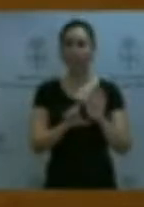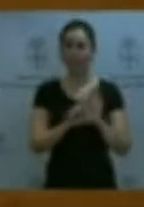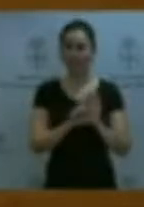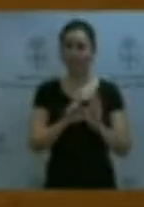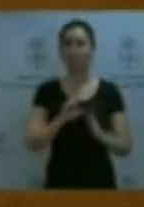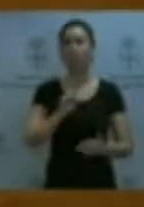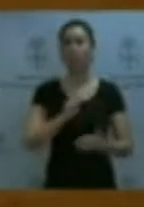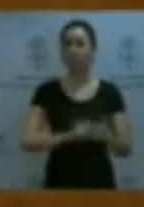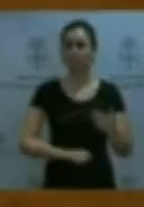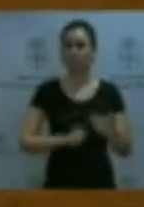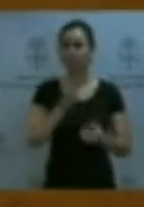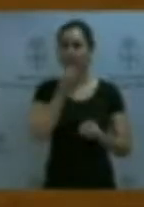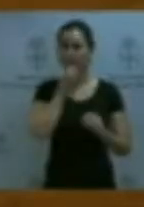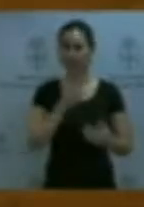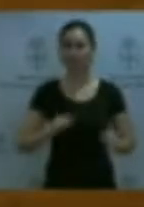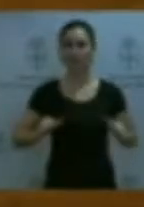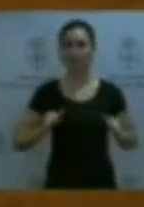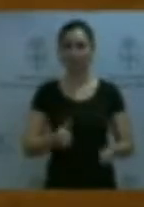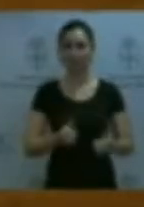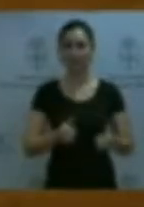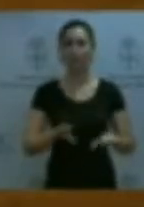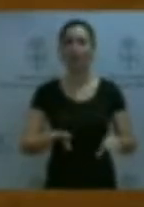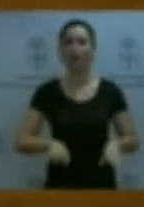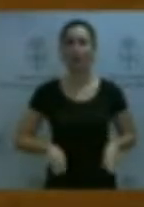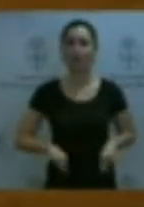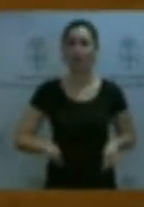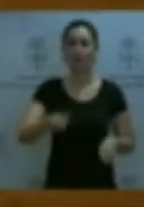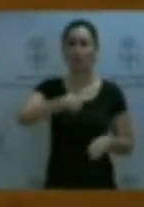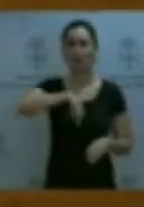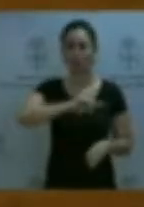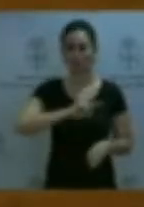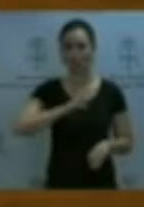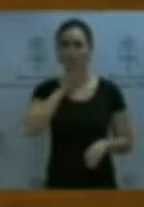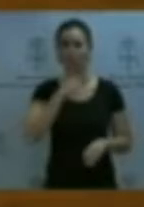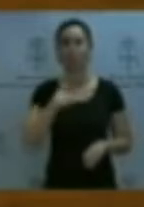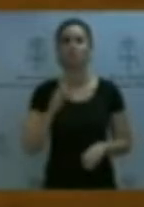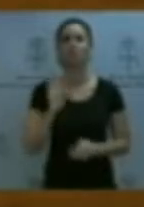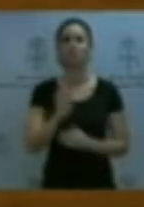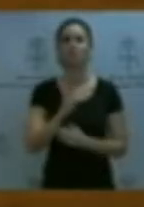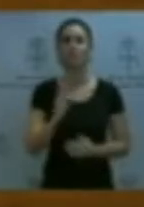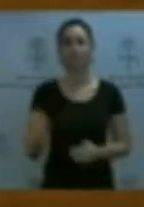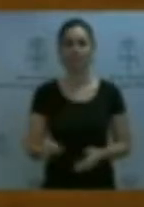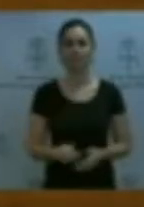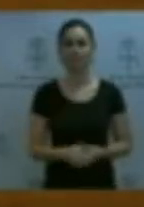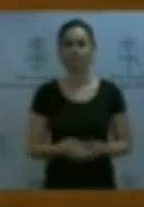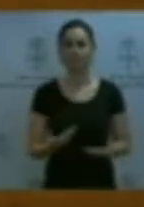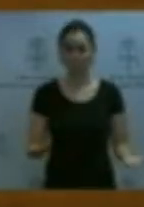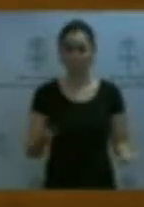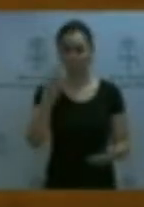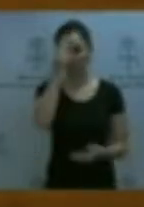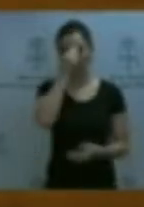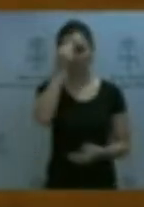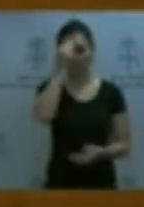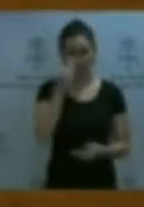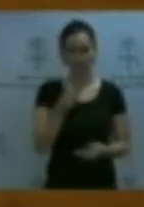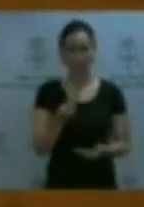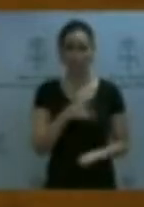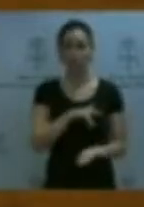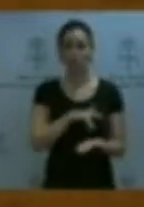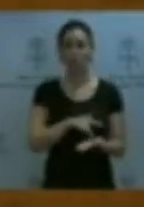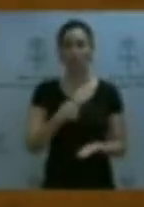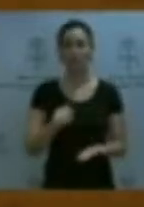que planteamos desde el Grupo Parlamentario Popular. Creemos, señorías, que cuando hablamos de modernizar la